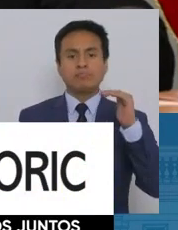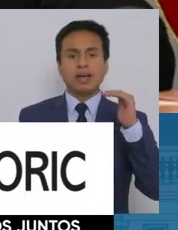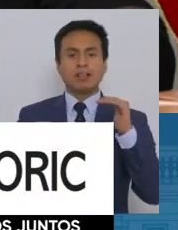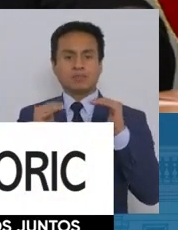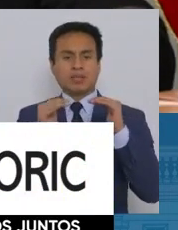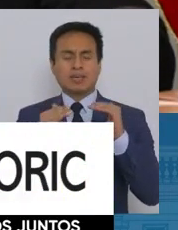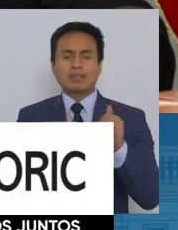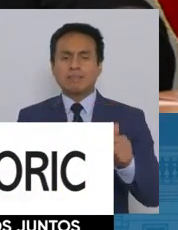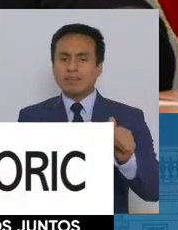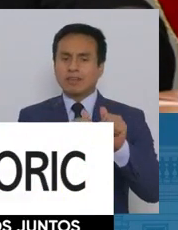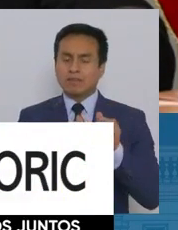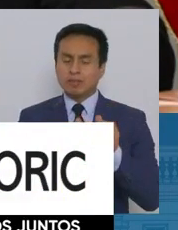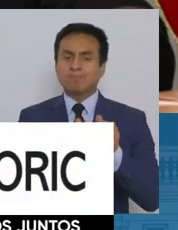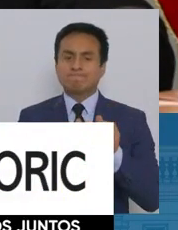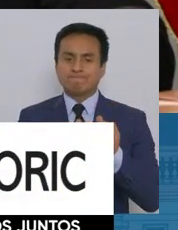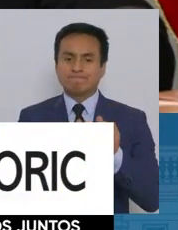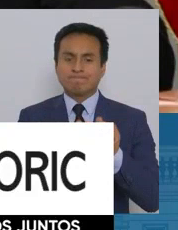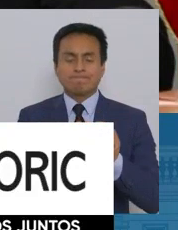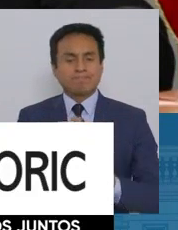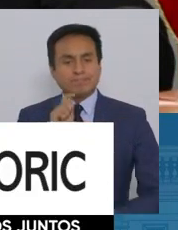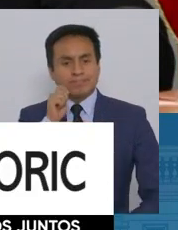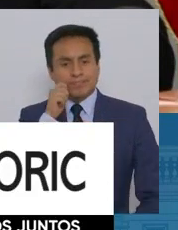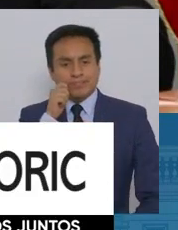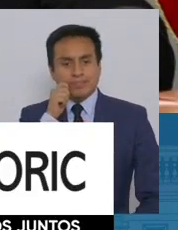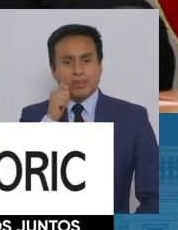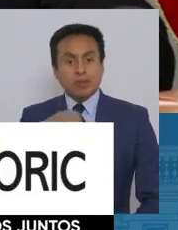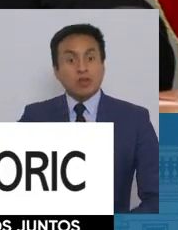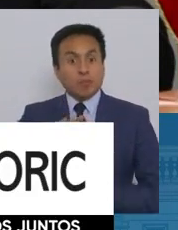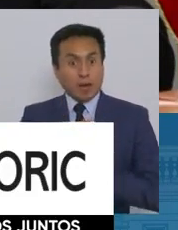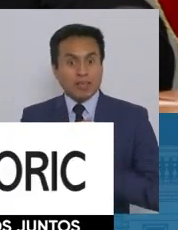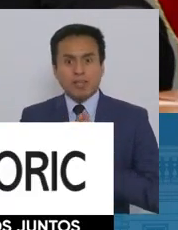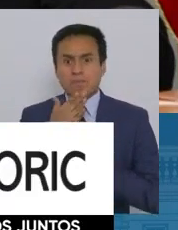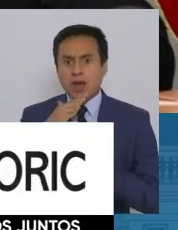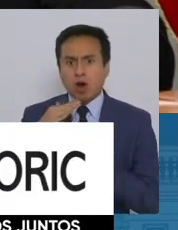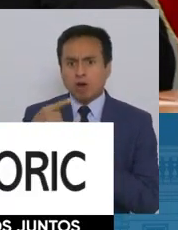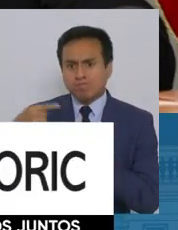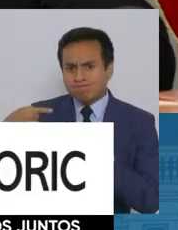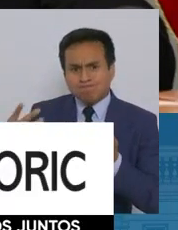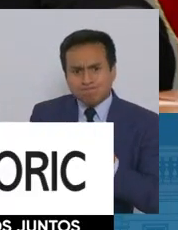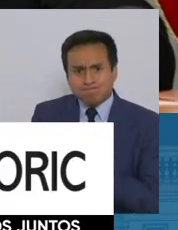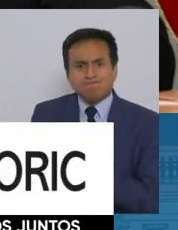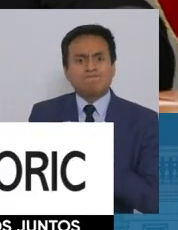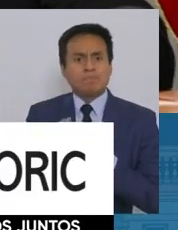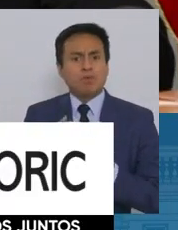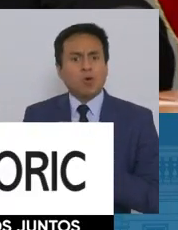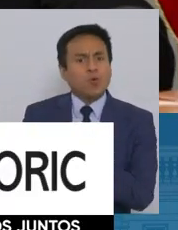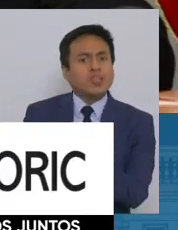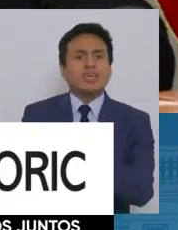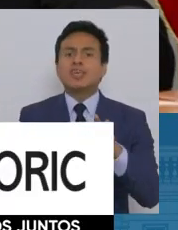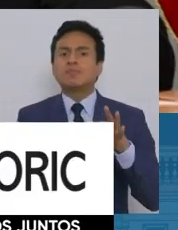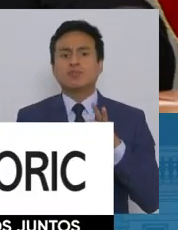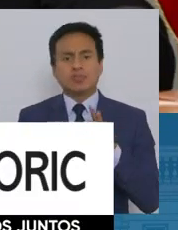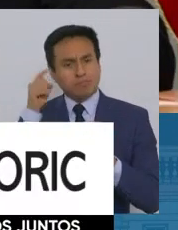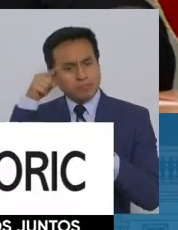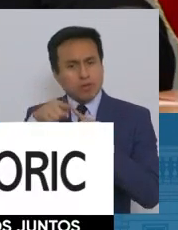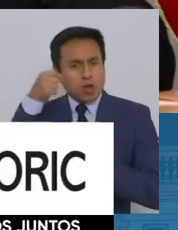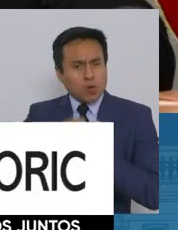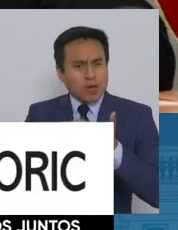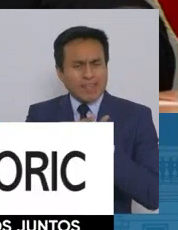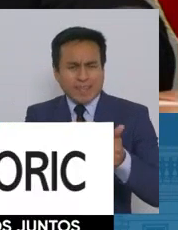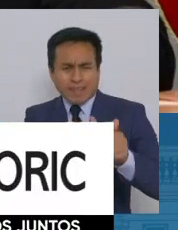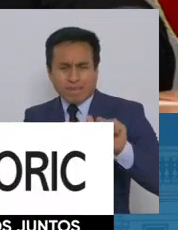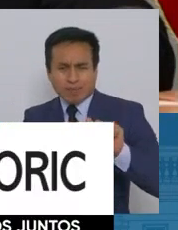altura de este tremendo desafío y de que nuestro país saca lo mejor de sí cuando nos unimos. Cuando nos unimos en pos de los grandes desafíos